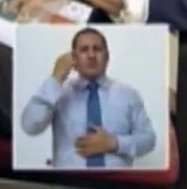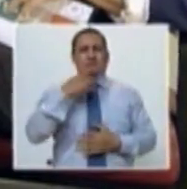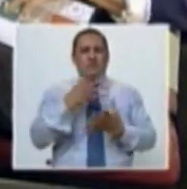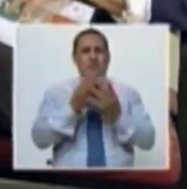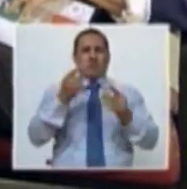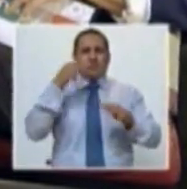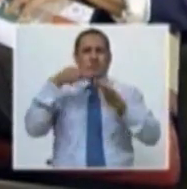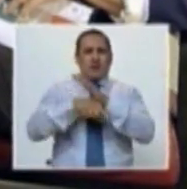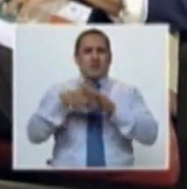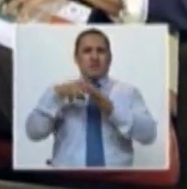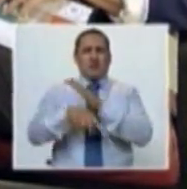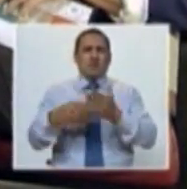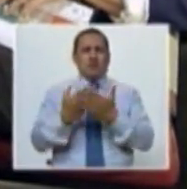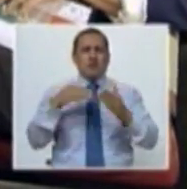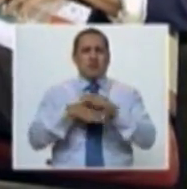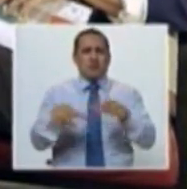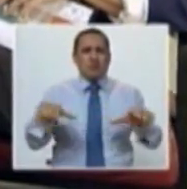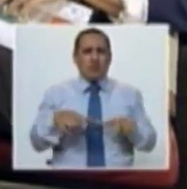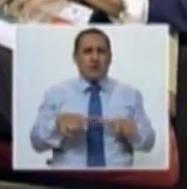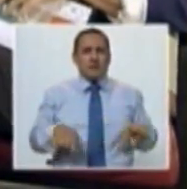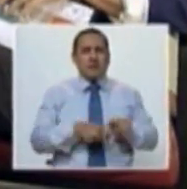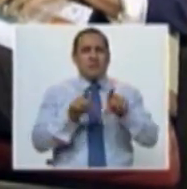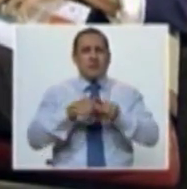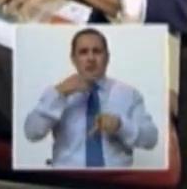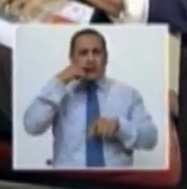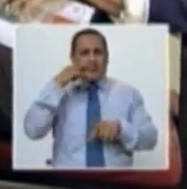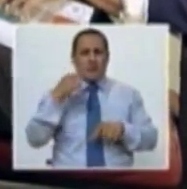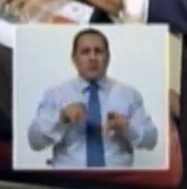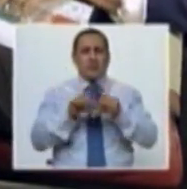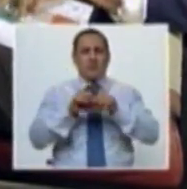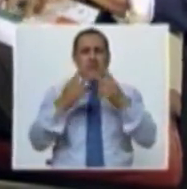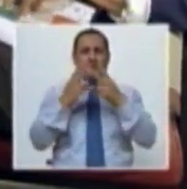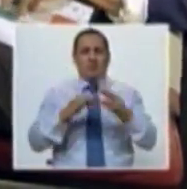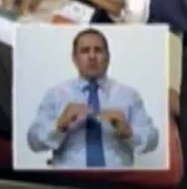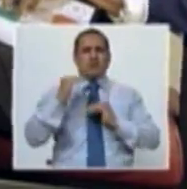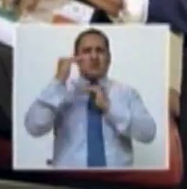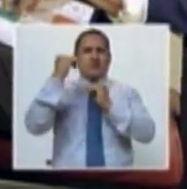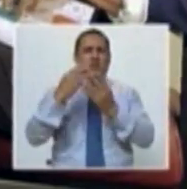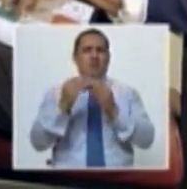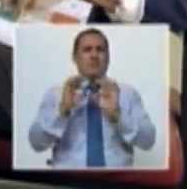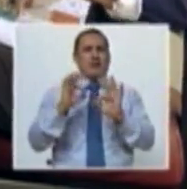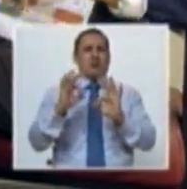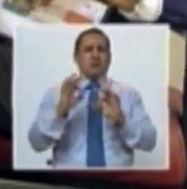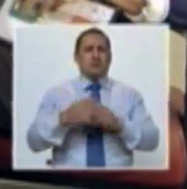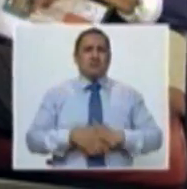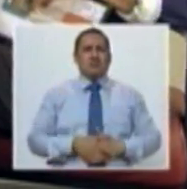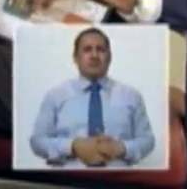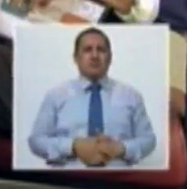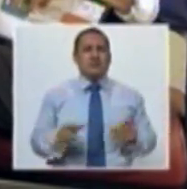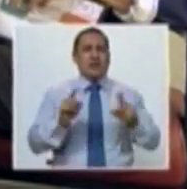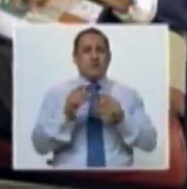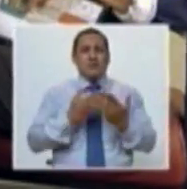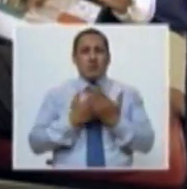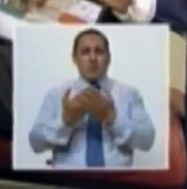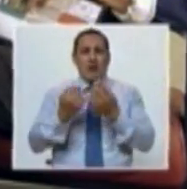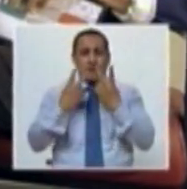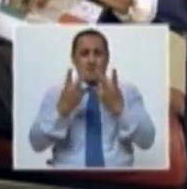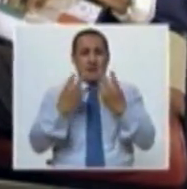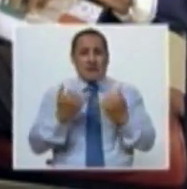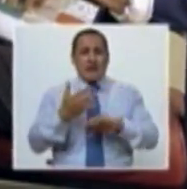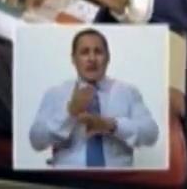terrorista en el magisterio, y incluso llegó como a niveles muy altos. ¿Campeaba